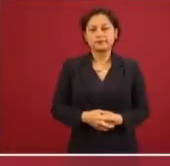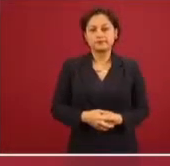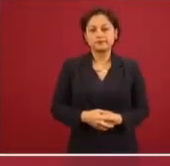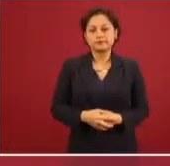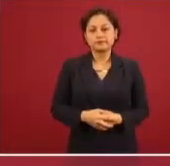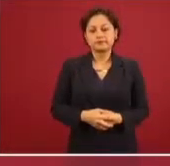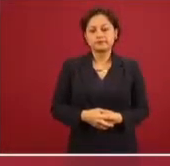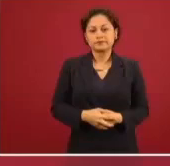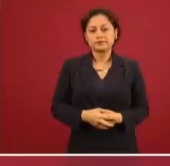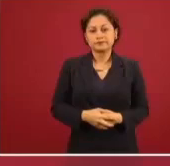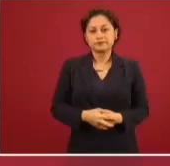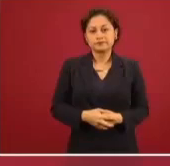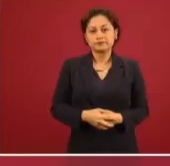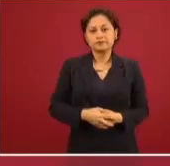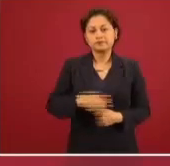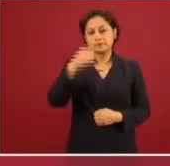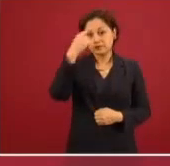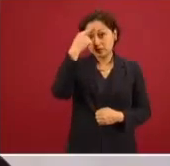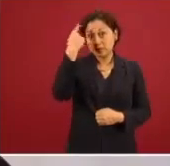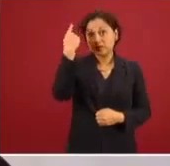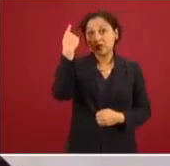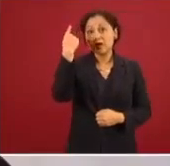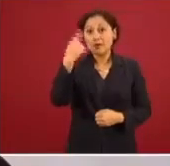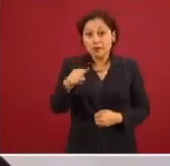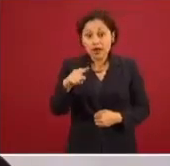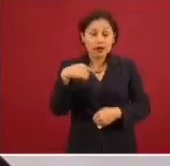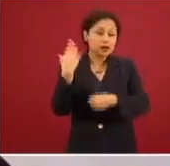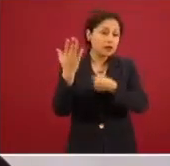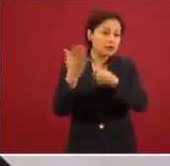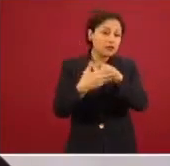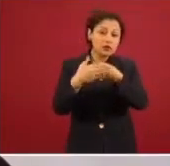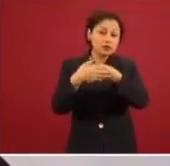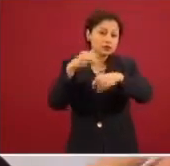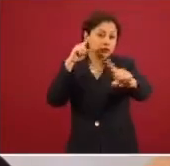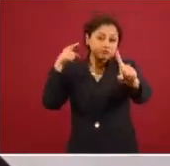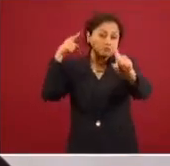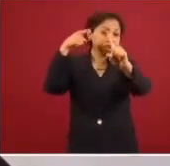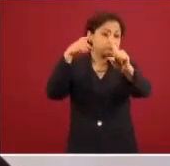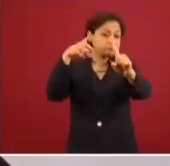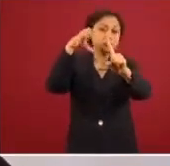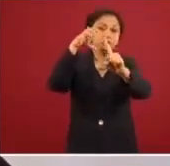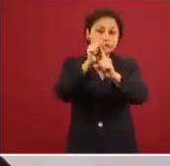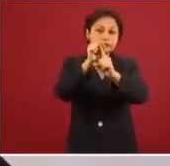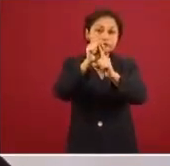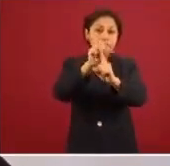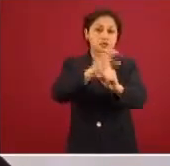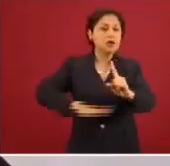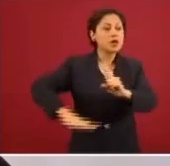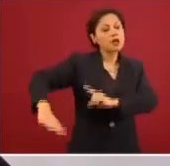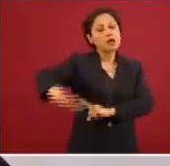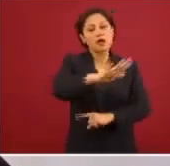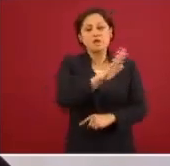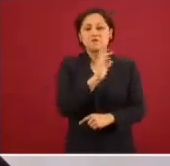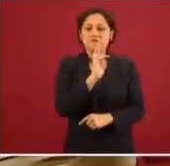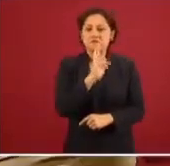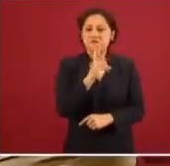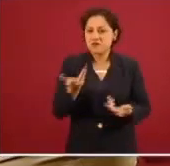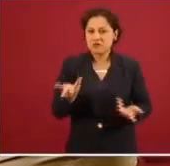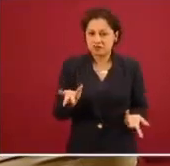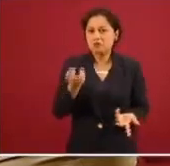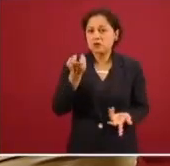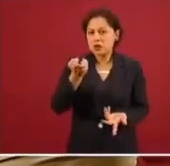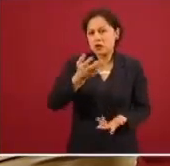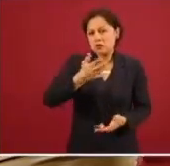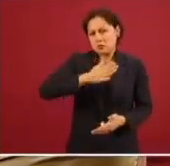hasta conseguir una sociedad mejor. Esa es la estrategia.